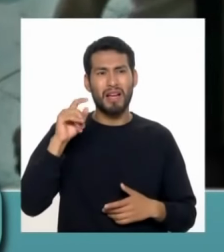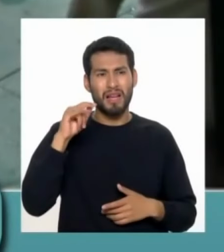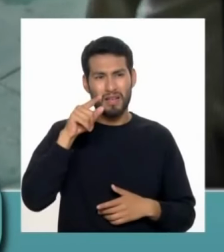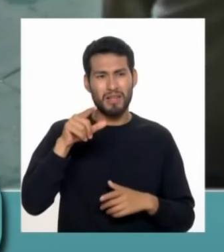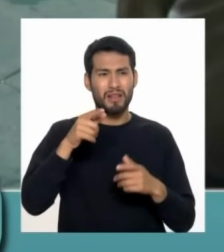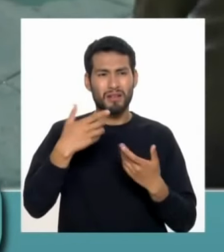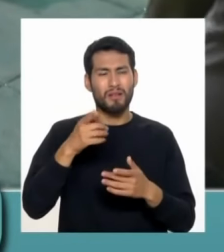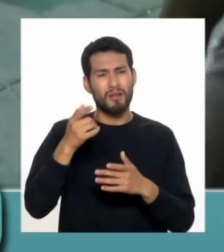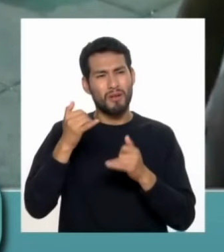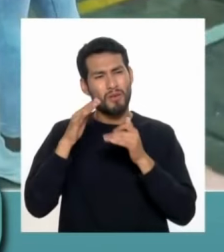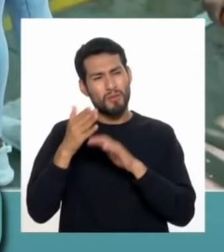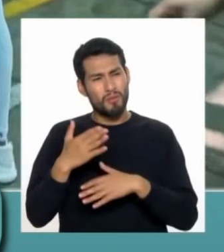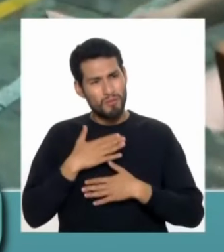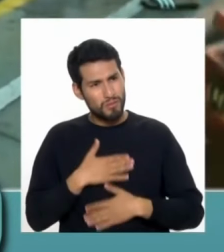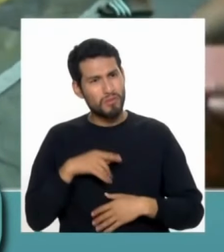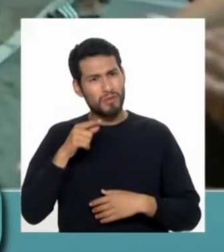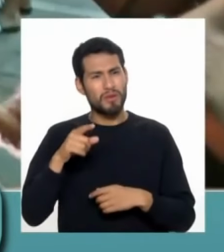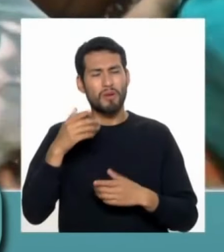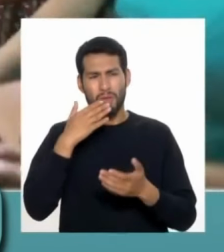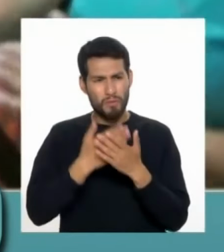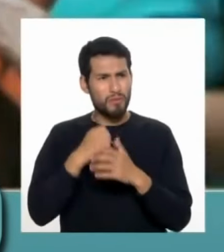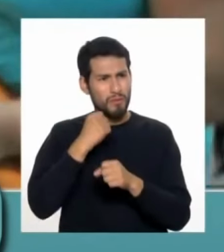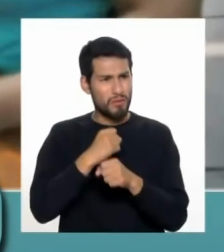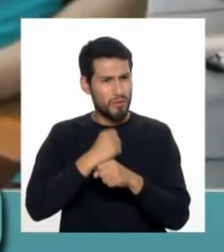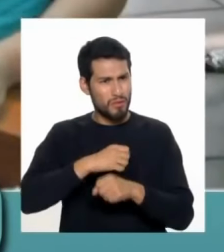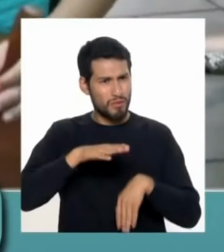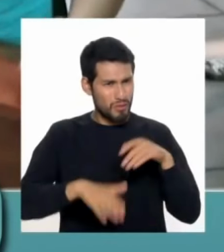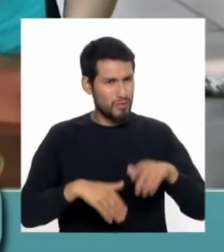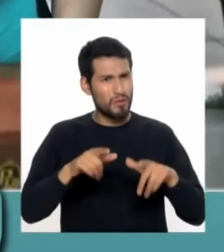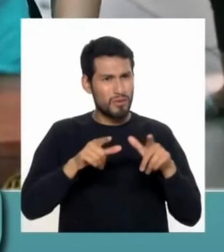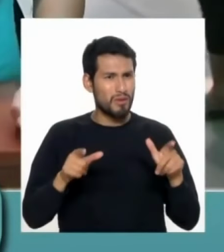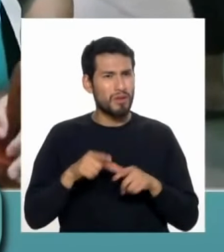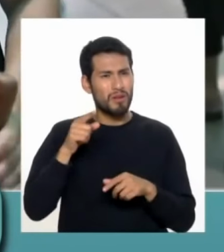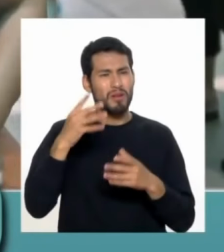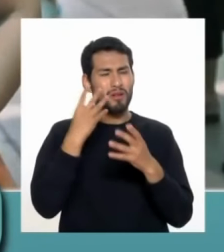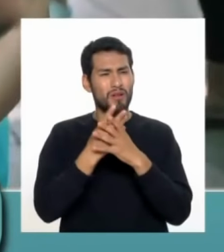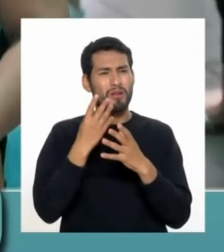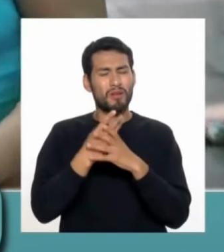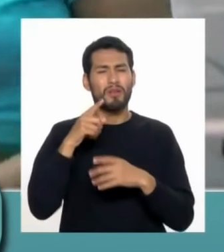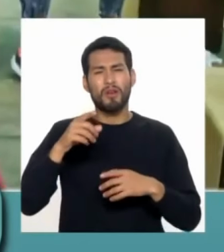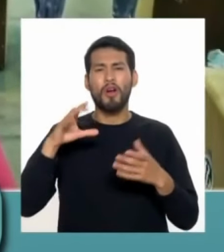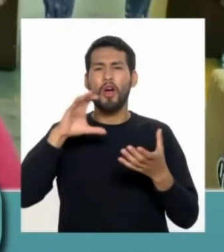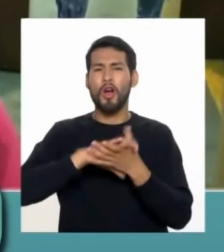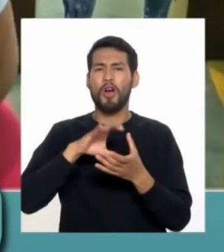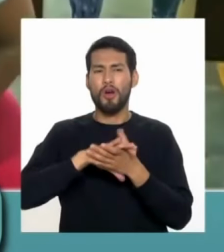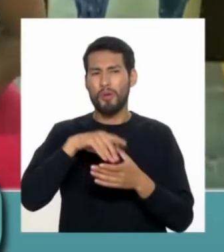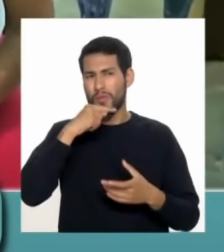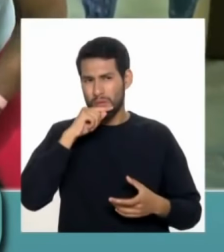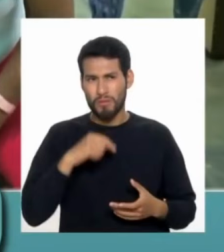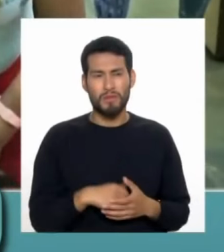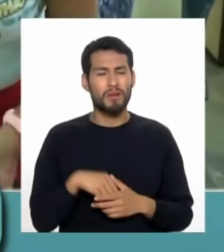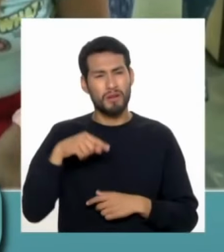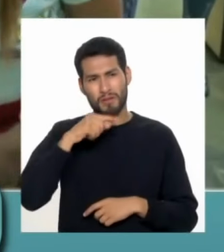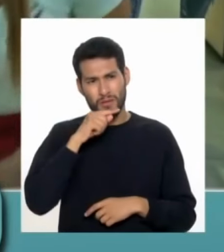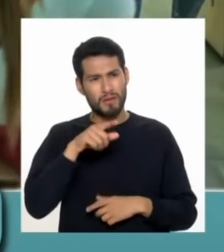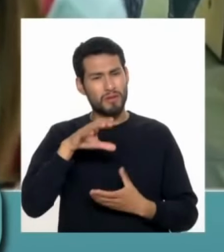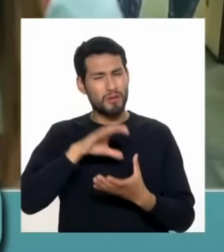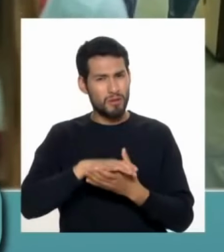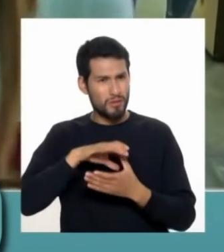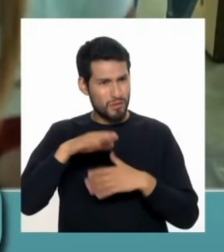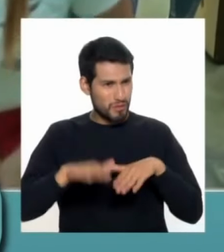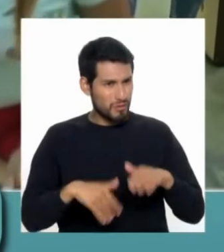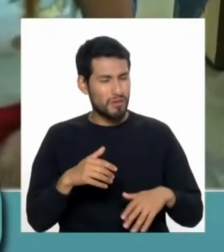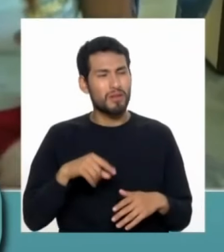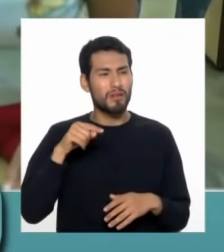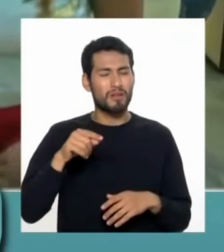paz descanse. También hicimos muy buen trabajo en el centro penitenciario de Chorrillos, ¿no? con las chicas de Chorrillos.